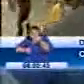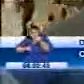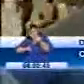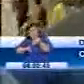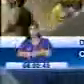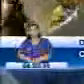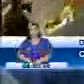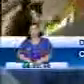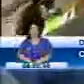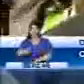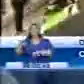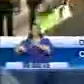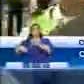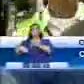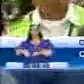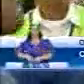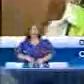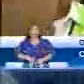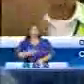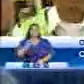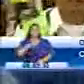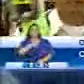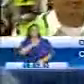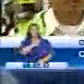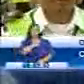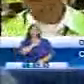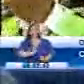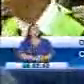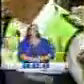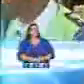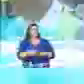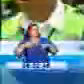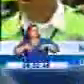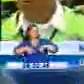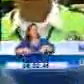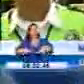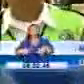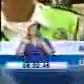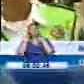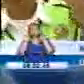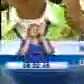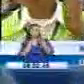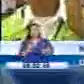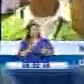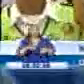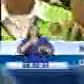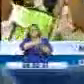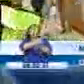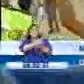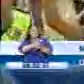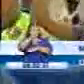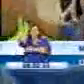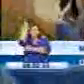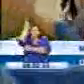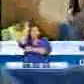este tipo de campaña Vial bueno nosotros vamos de acuerdo Vamos a continuar con este tipo de campañas lo que es educación vial de